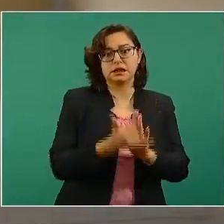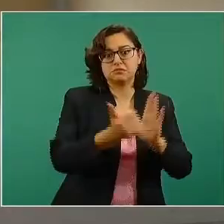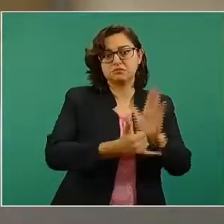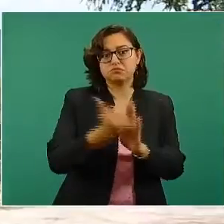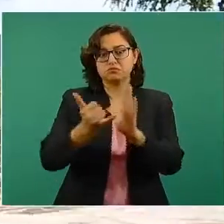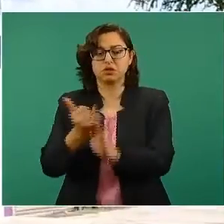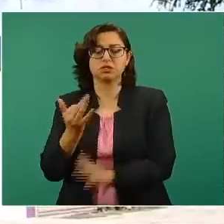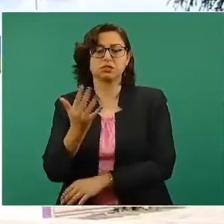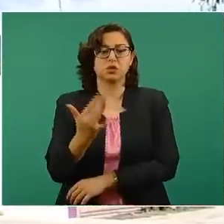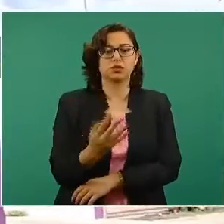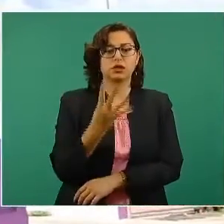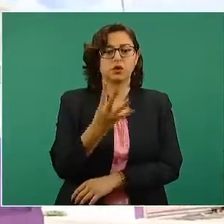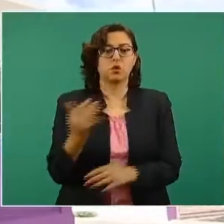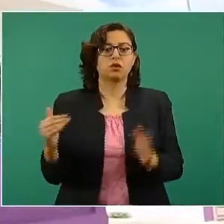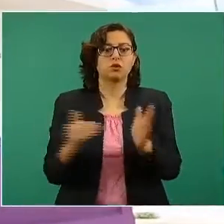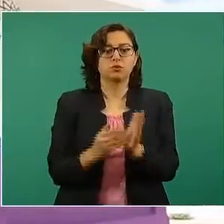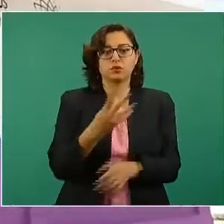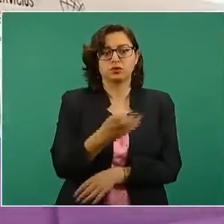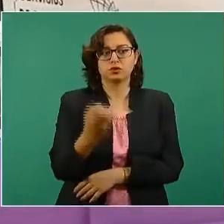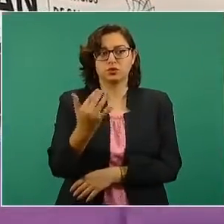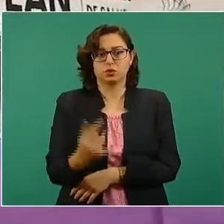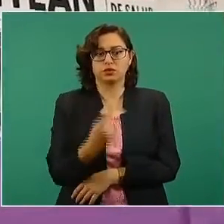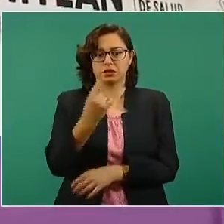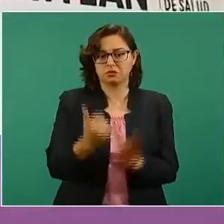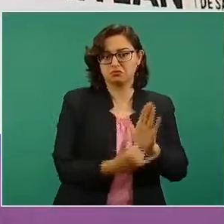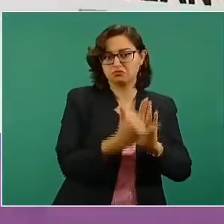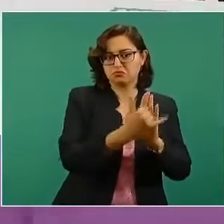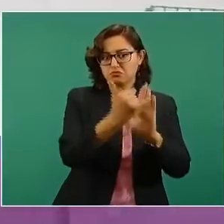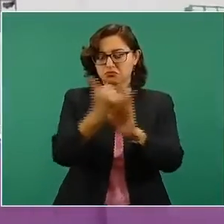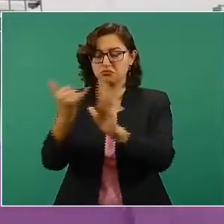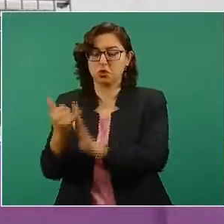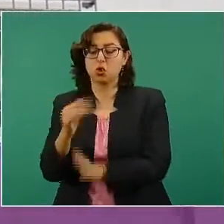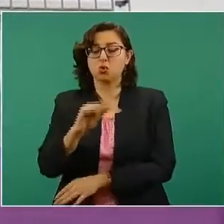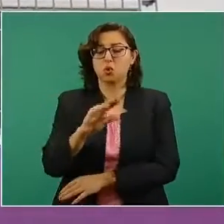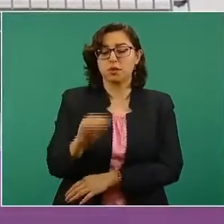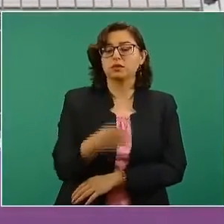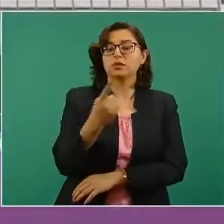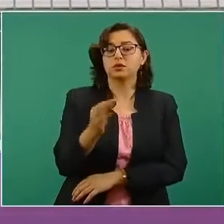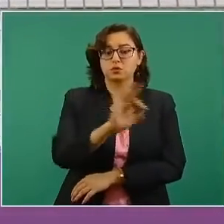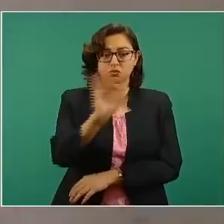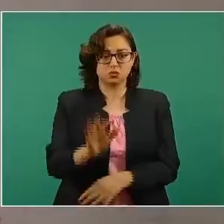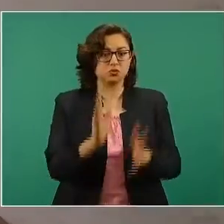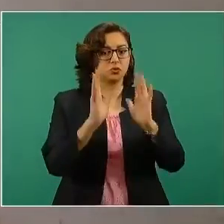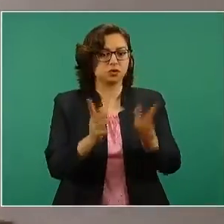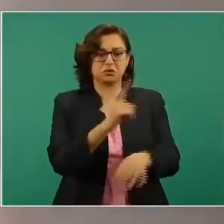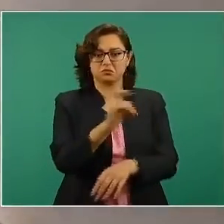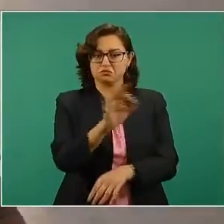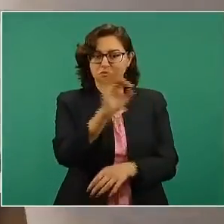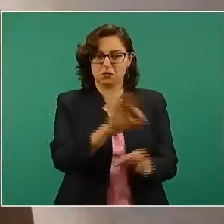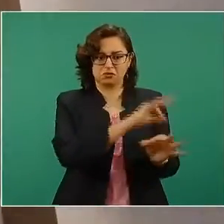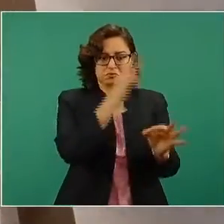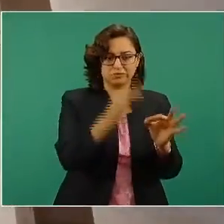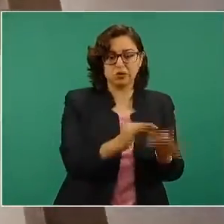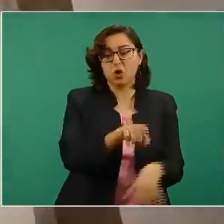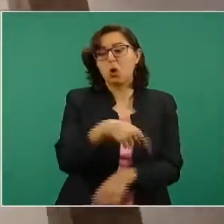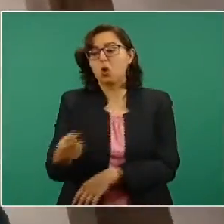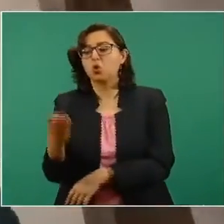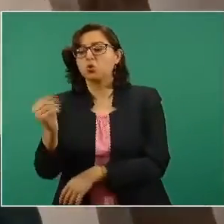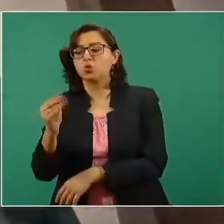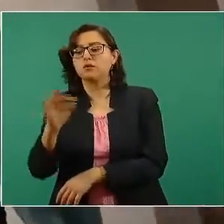54,451 acciones del programa. El 91% de estas se encuentran concluidas y 9%